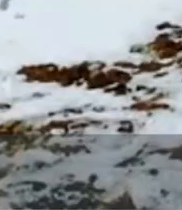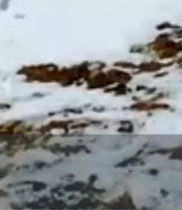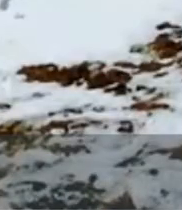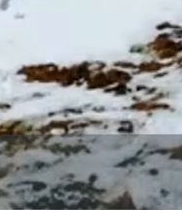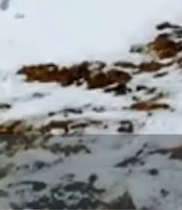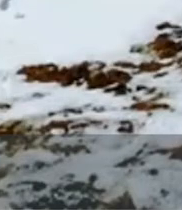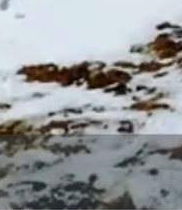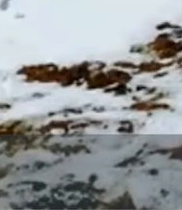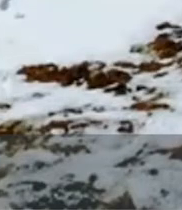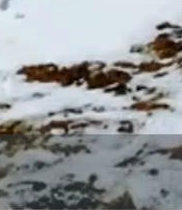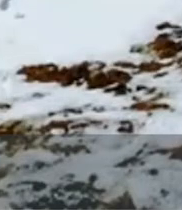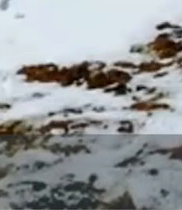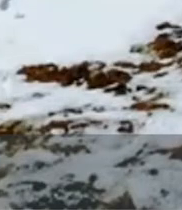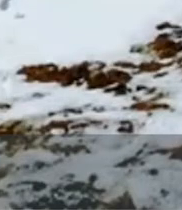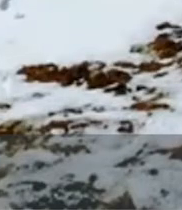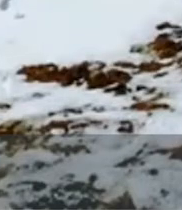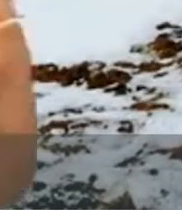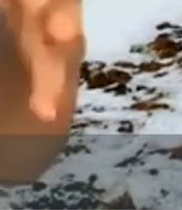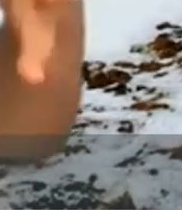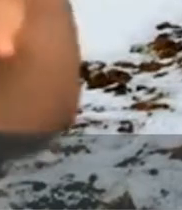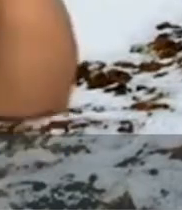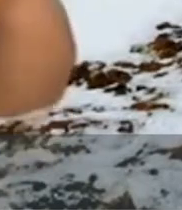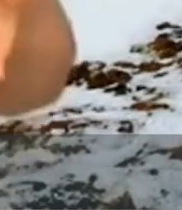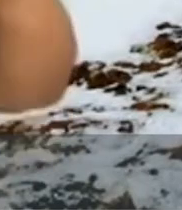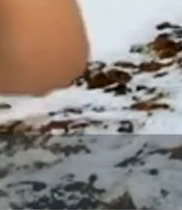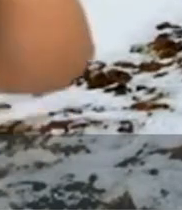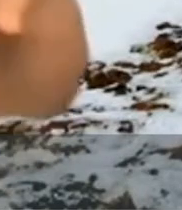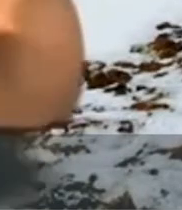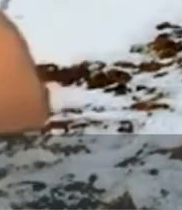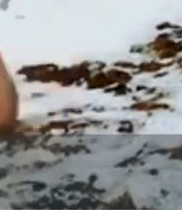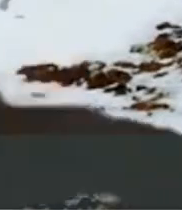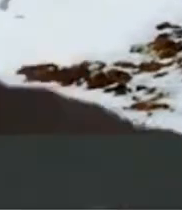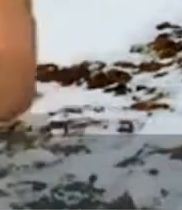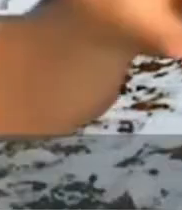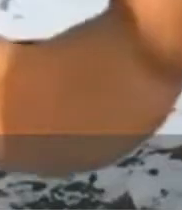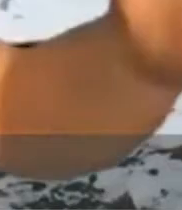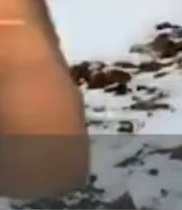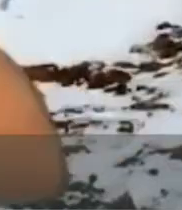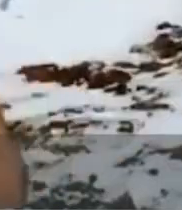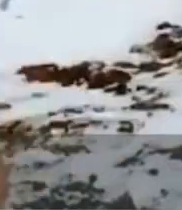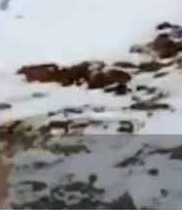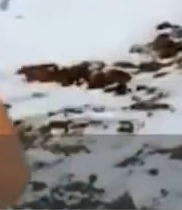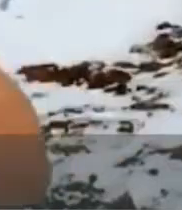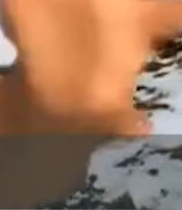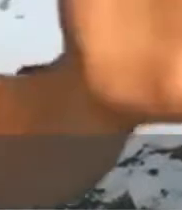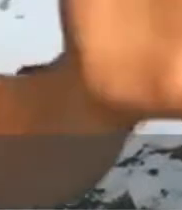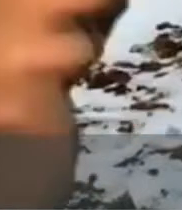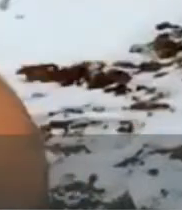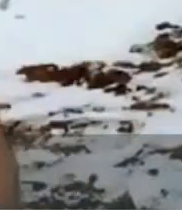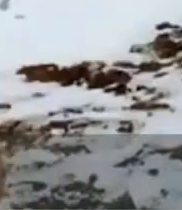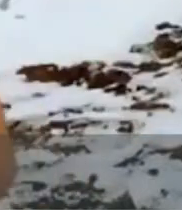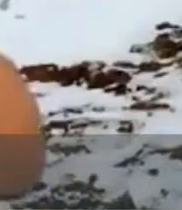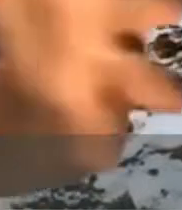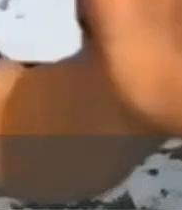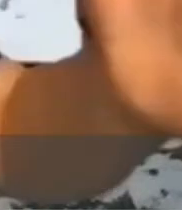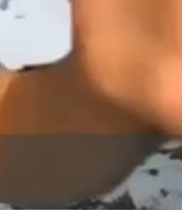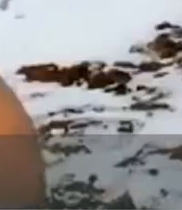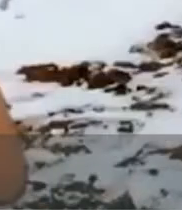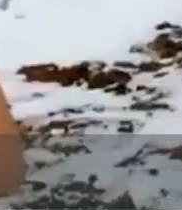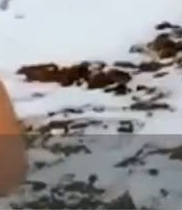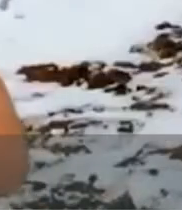los vientos que rodean el continente, el mar cálido todavía puede meterse debajo y derretir las capas de hielo de la